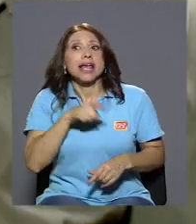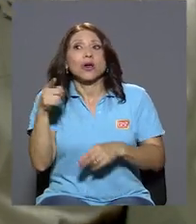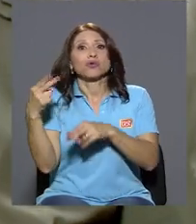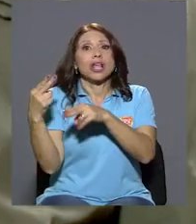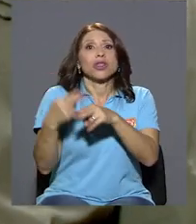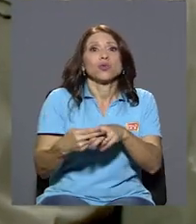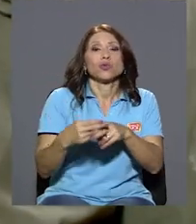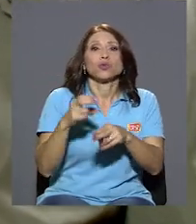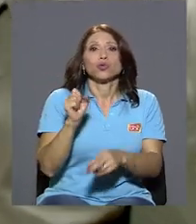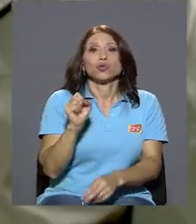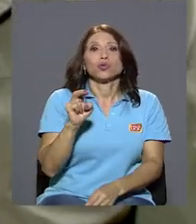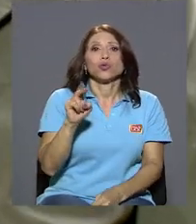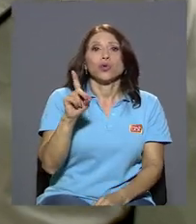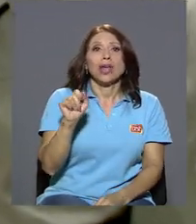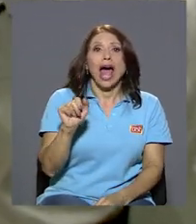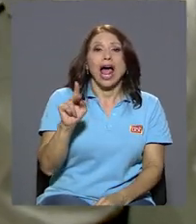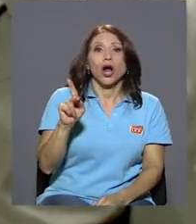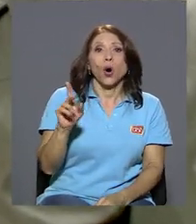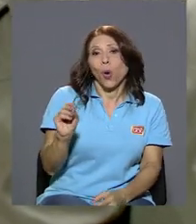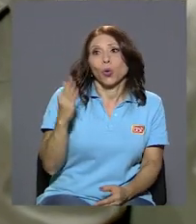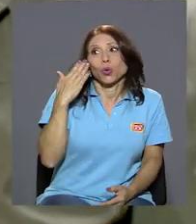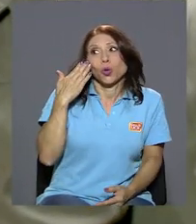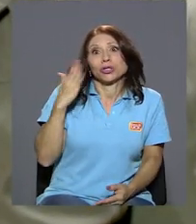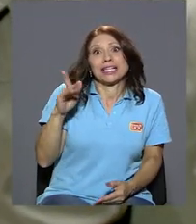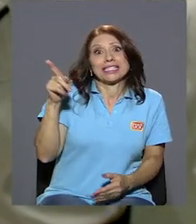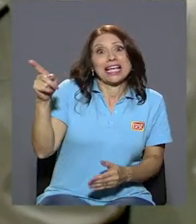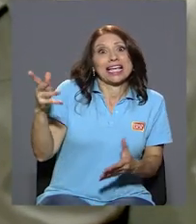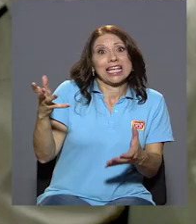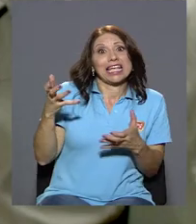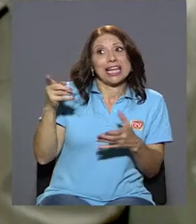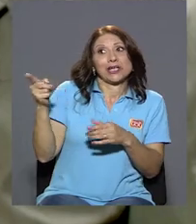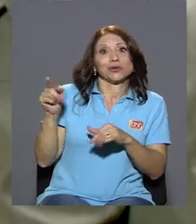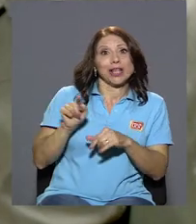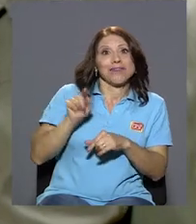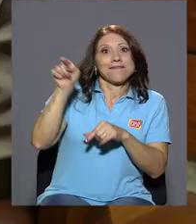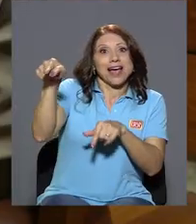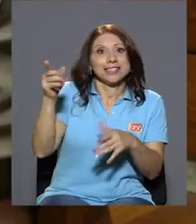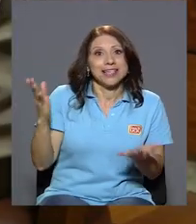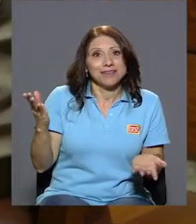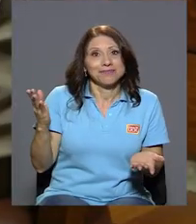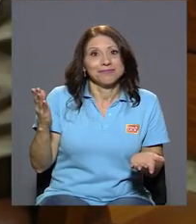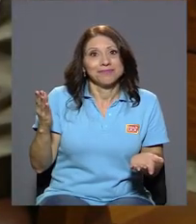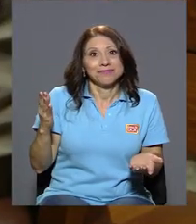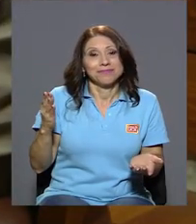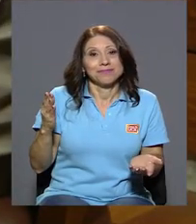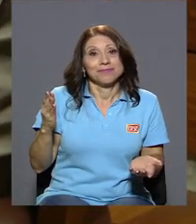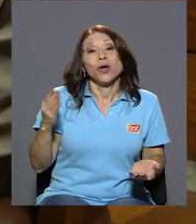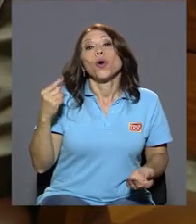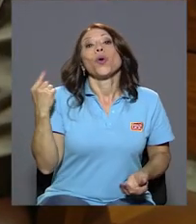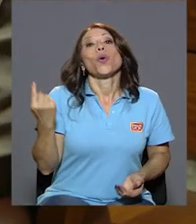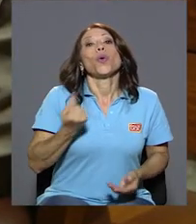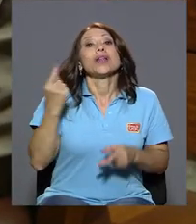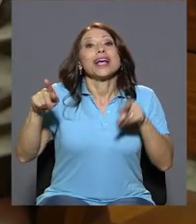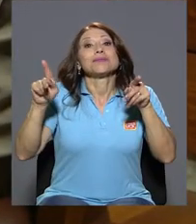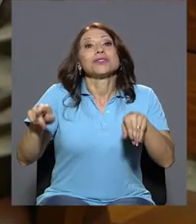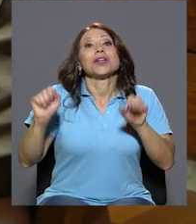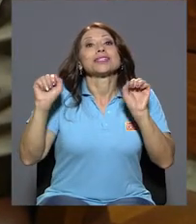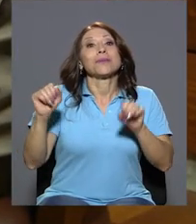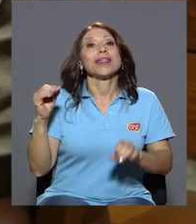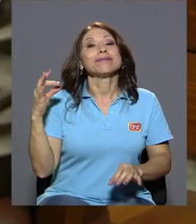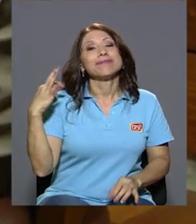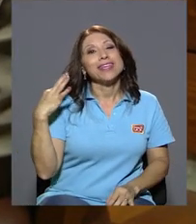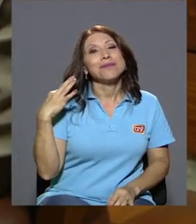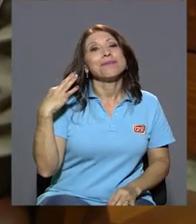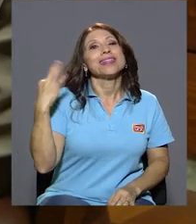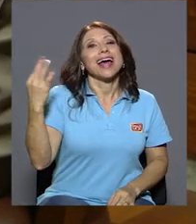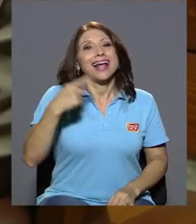te quieran hallar a éste y de todos modos los únicos que nos podrían invitar a irnos